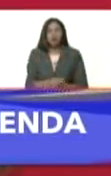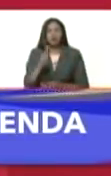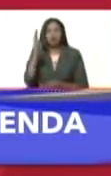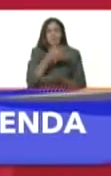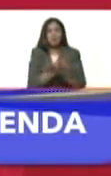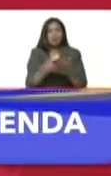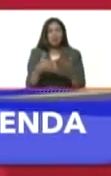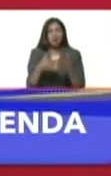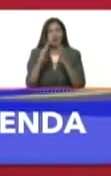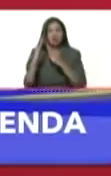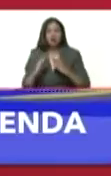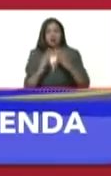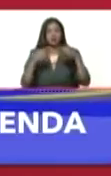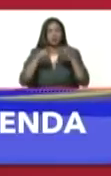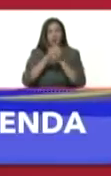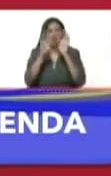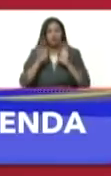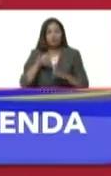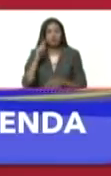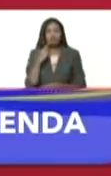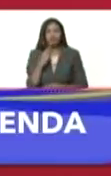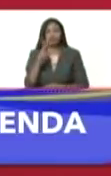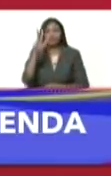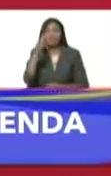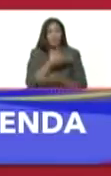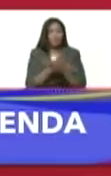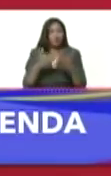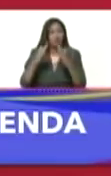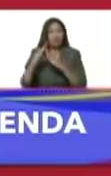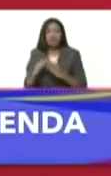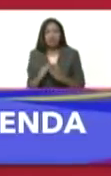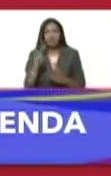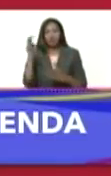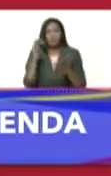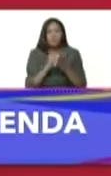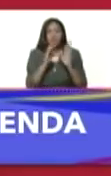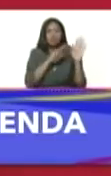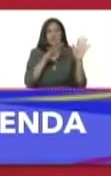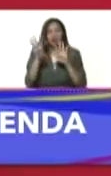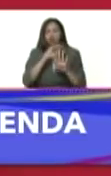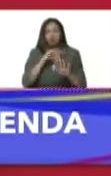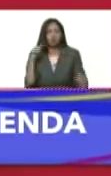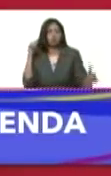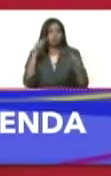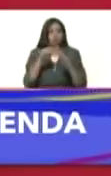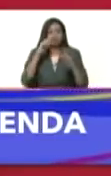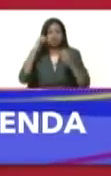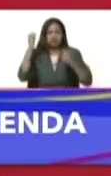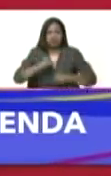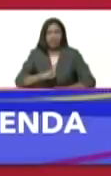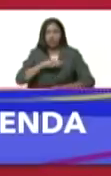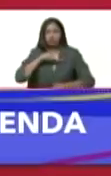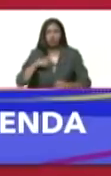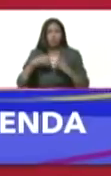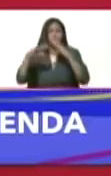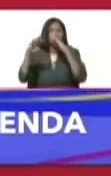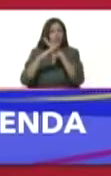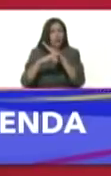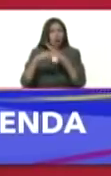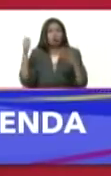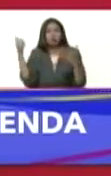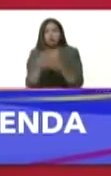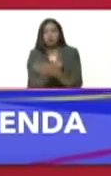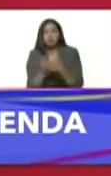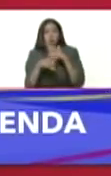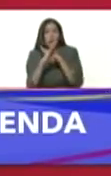de viviendas. Y luego dijo, 3 millones de viviendas 2019. Y lo vamos a cumplir. Con bloqueo, sin